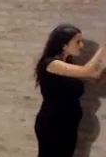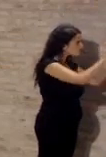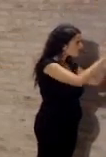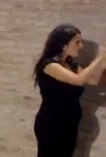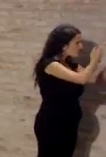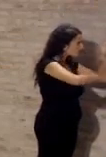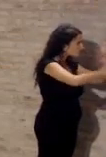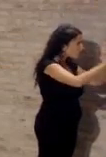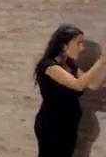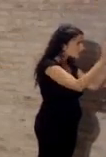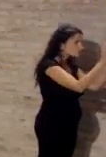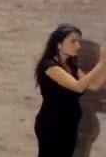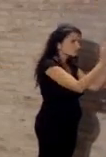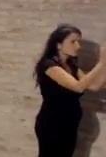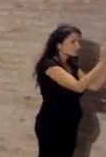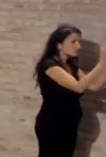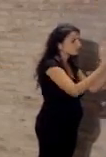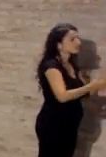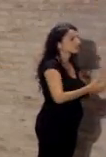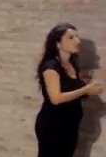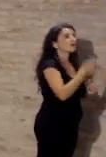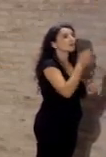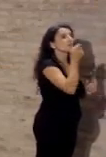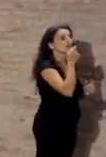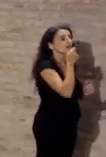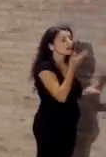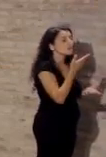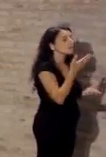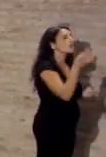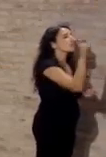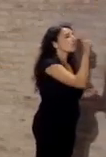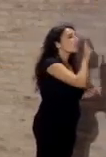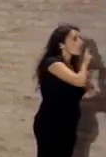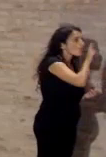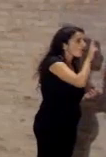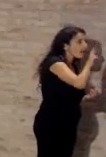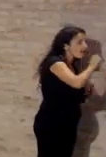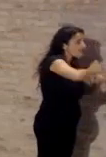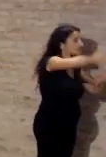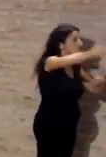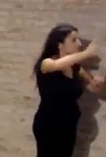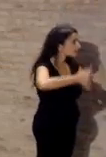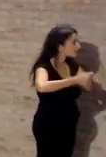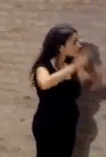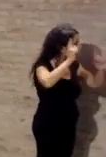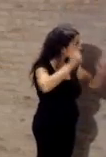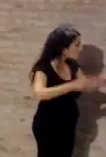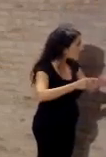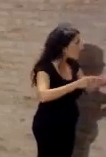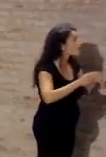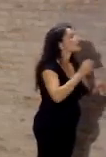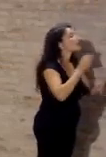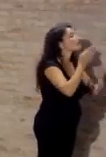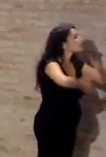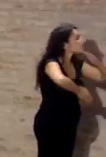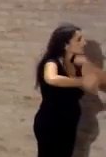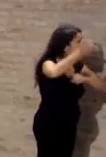bueno las mujeres y disidencias incluidas las mujeres y disidencias con discapacidad tal cosa